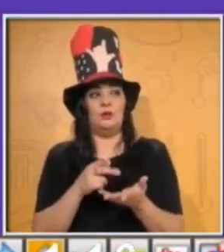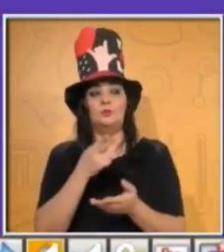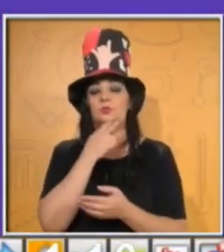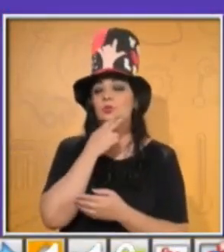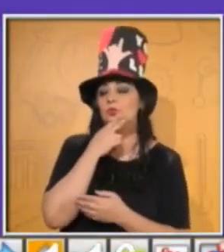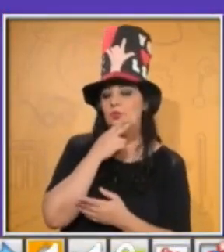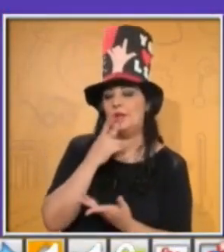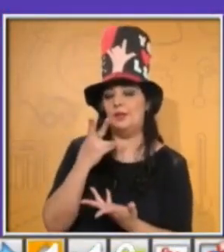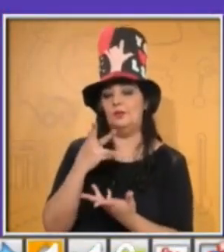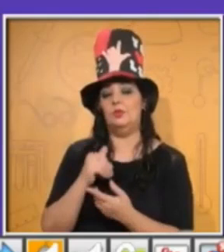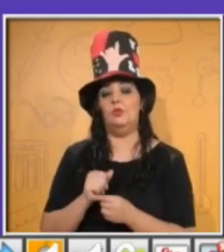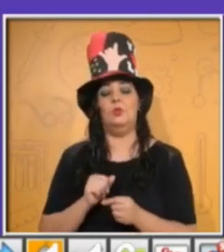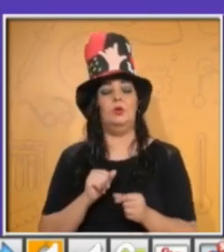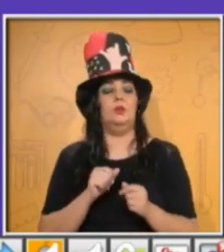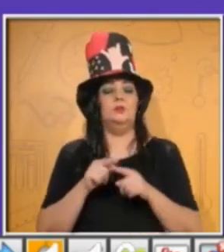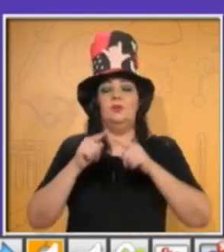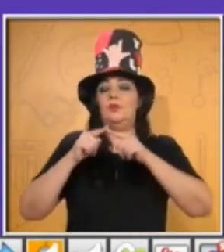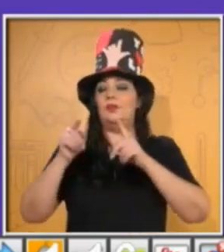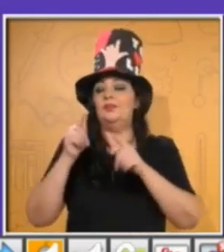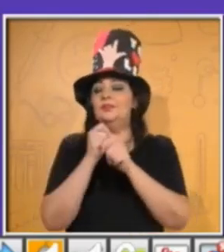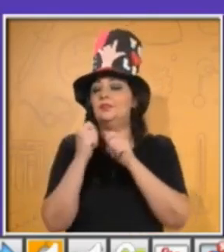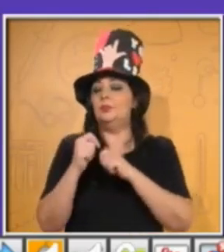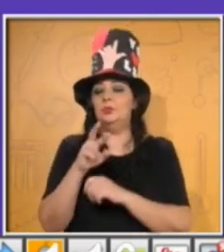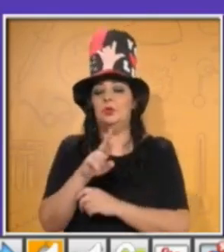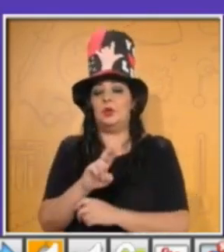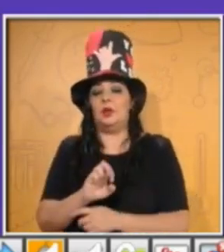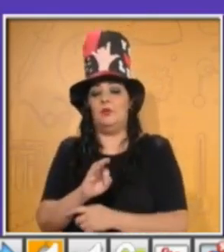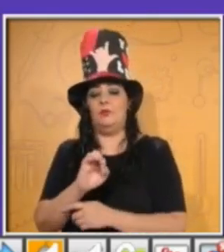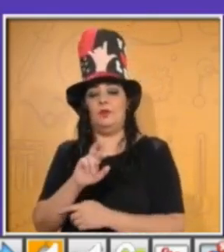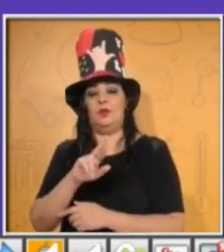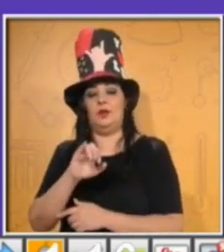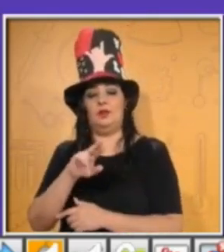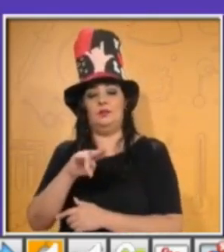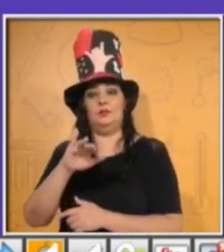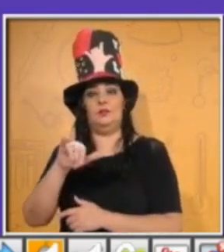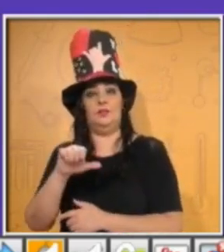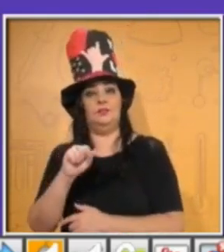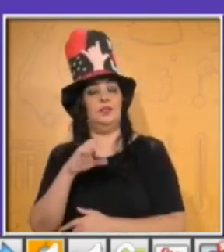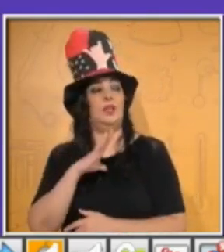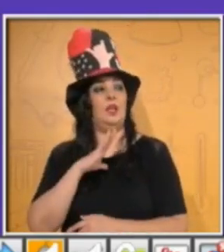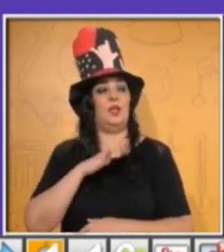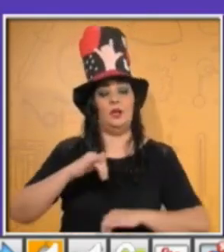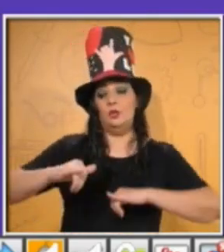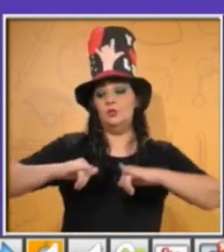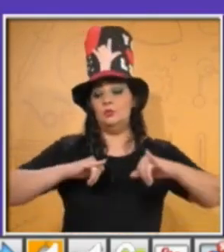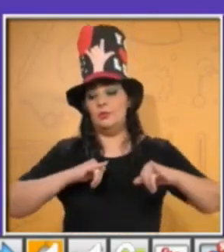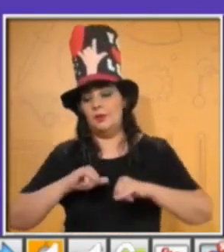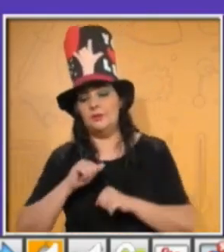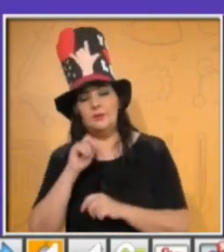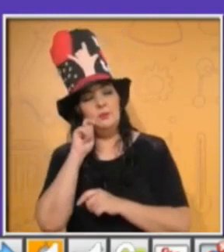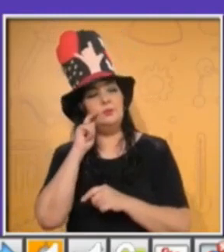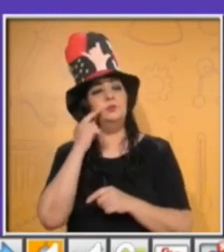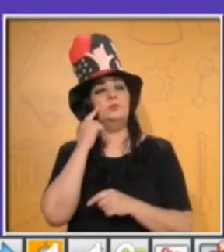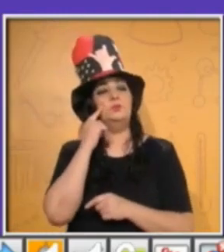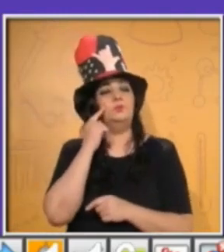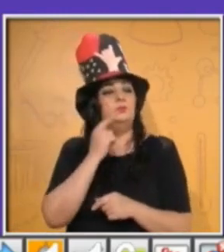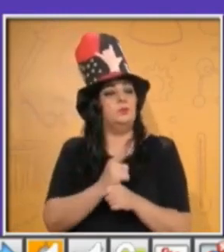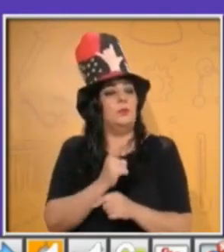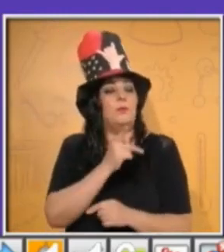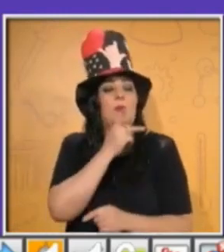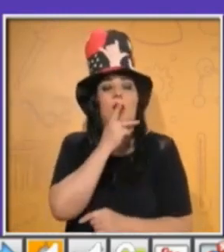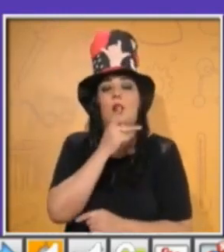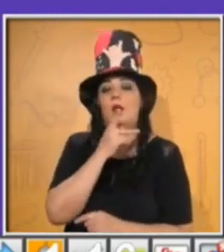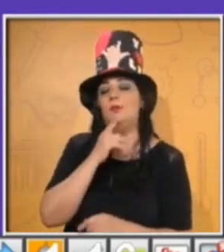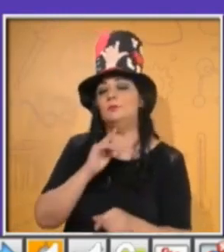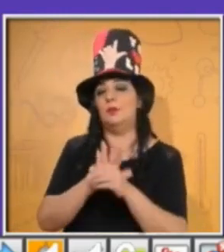referencia convencionales que aparecen en los planos o mapas. Y aquí ya vamos identificando las palabritas clave a las que